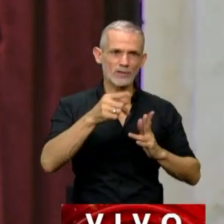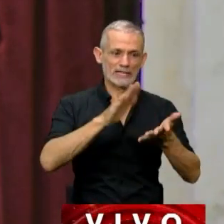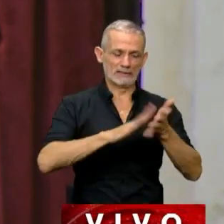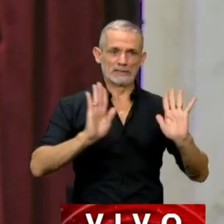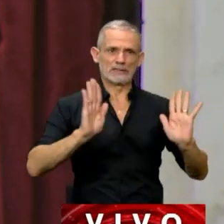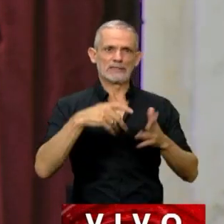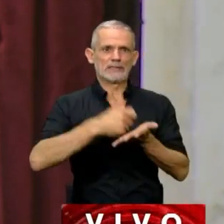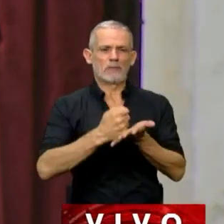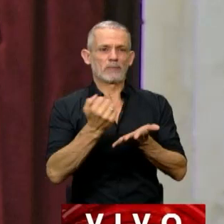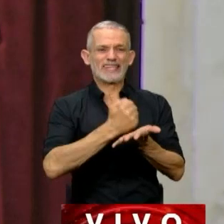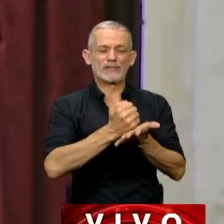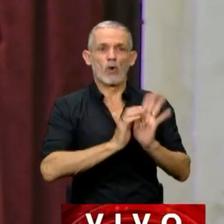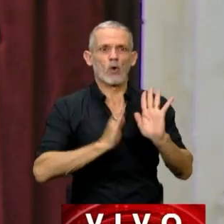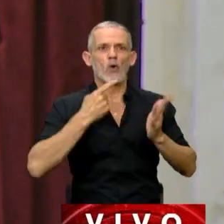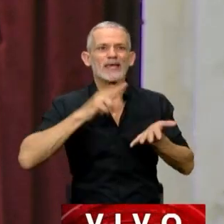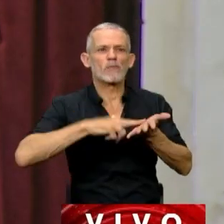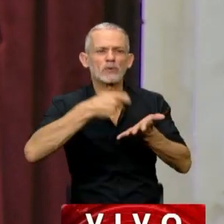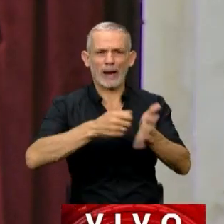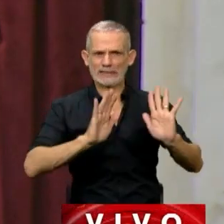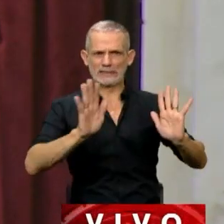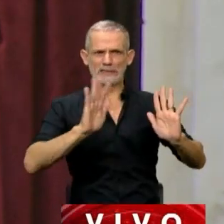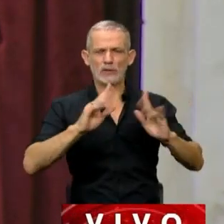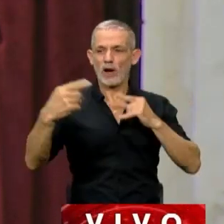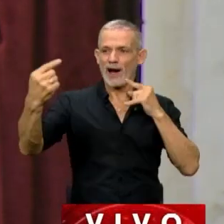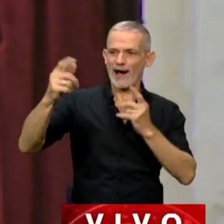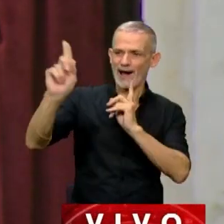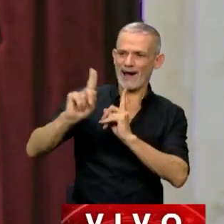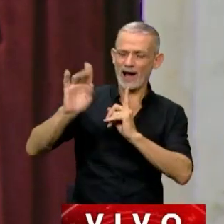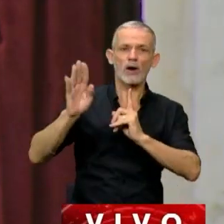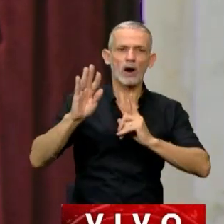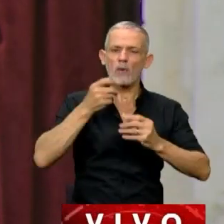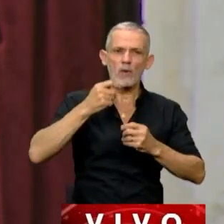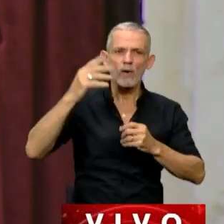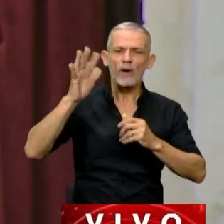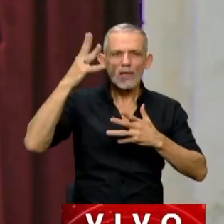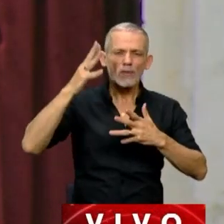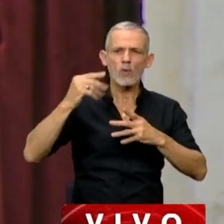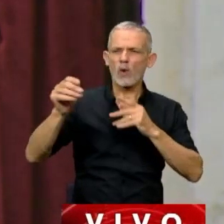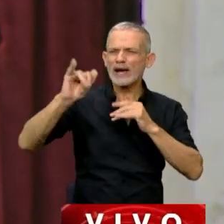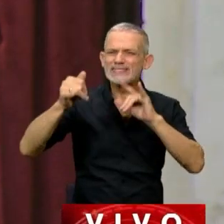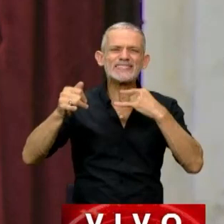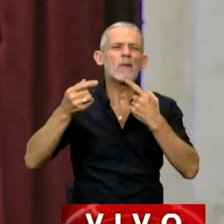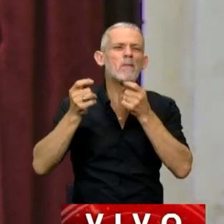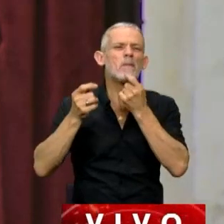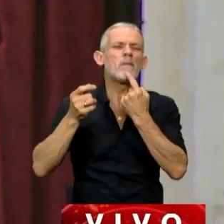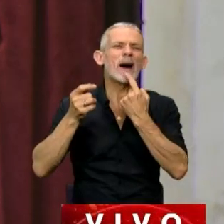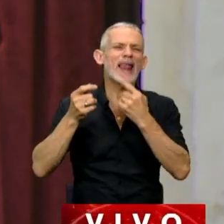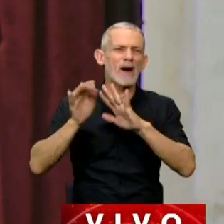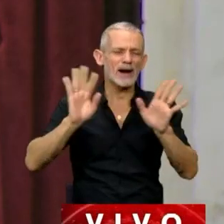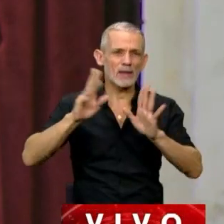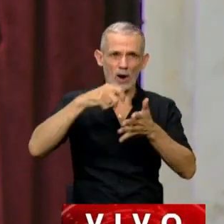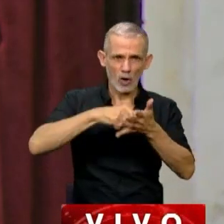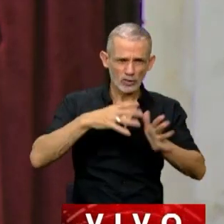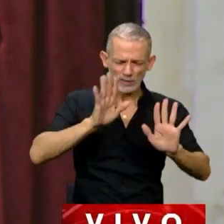alguna de las partes del negocio porque después se le complica para poder ir a lo mejor a un juzgado porque no tiene instrumentado el